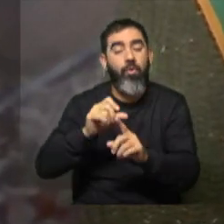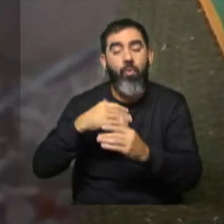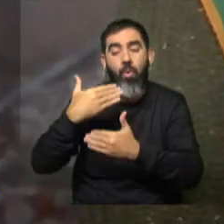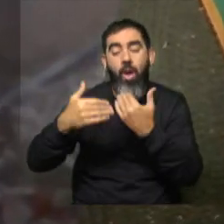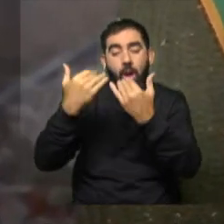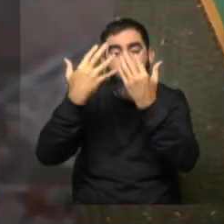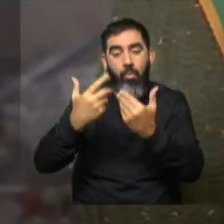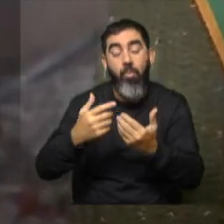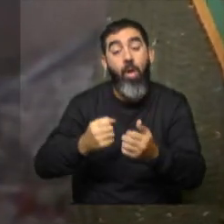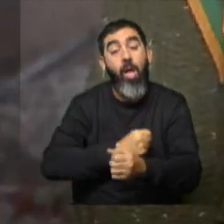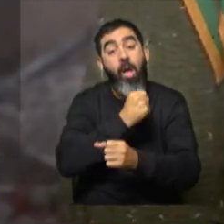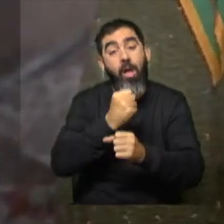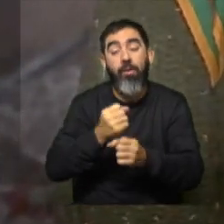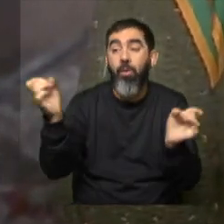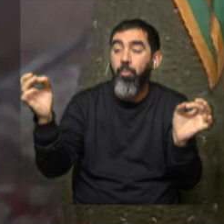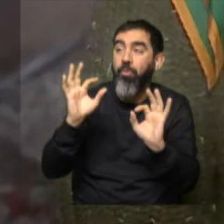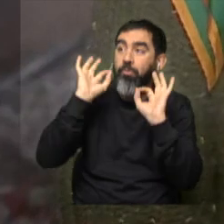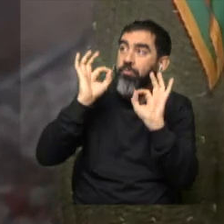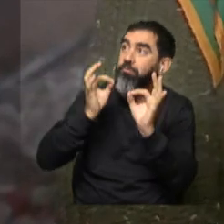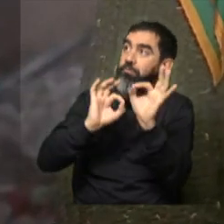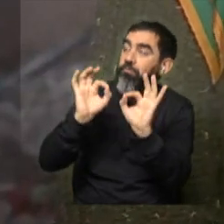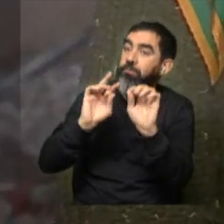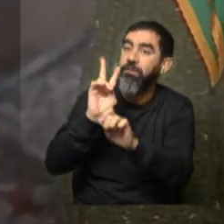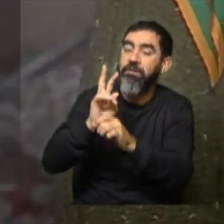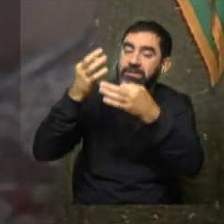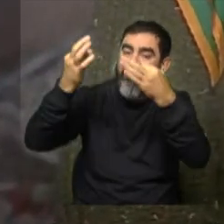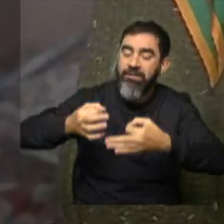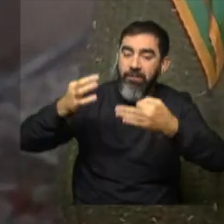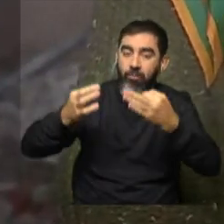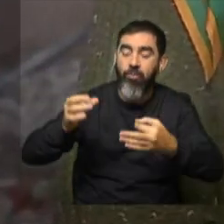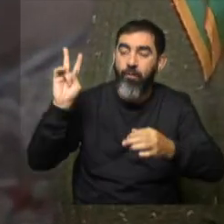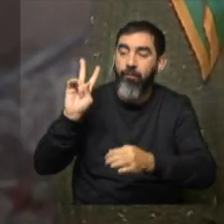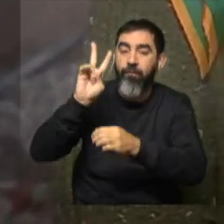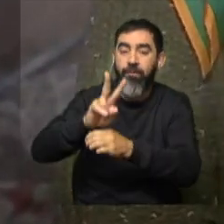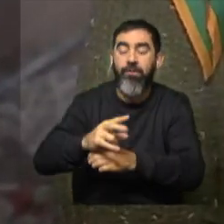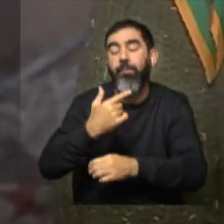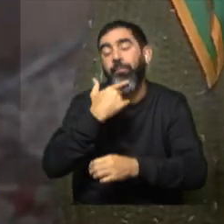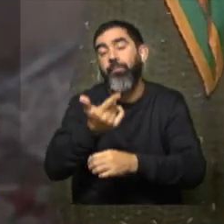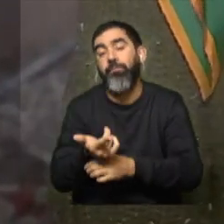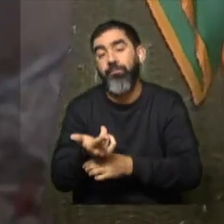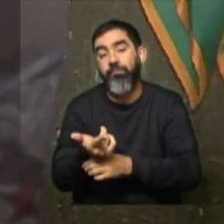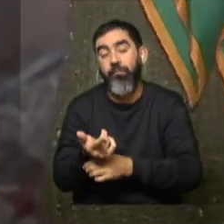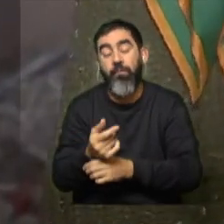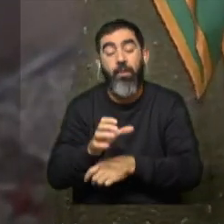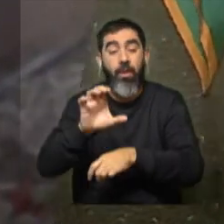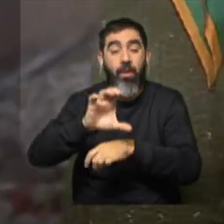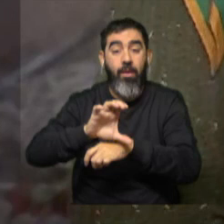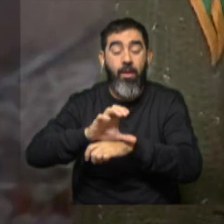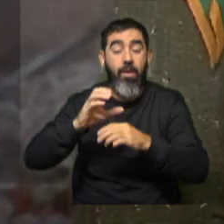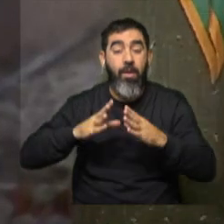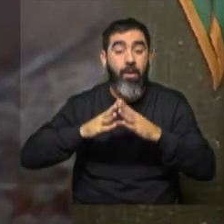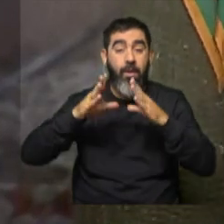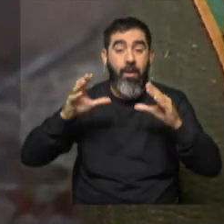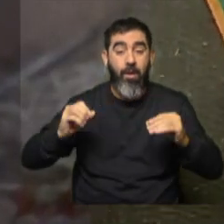sistemáticamente hasta que esté todo asegurado para que cuando se hace la visita, por ejemplo, con clases,